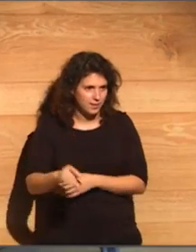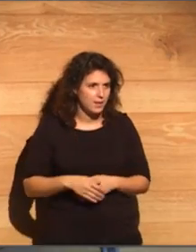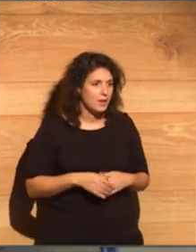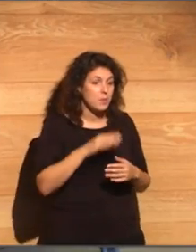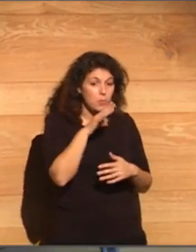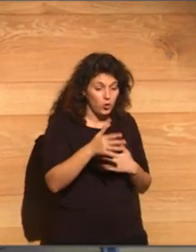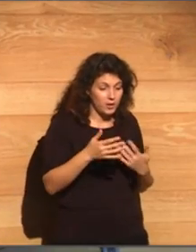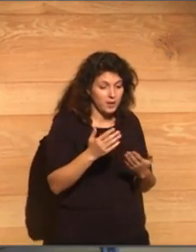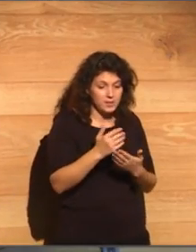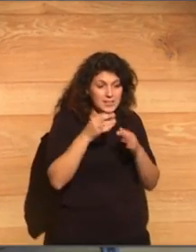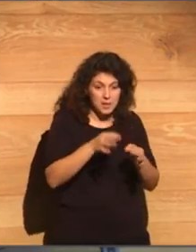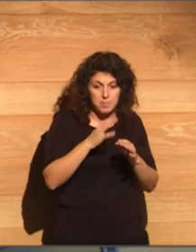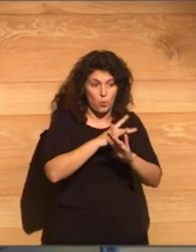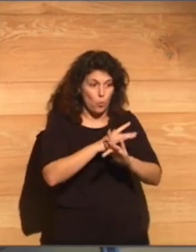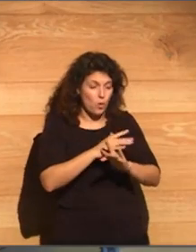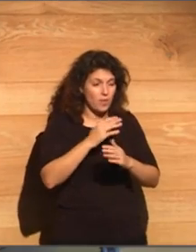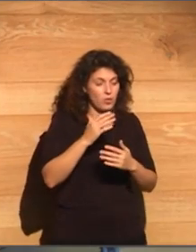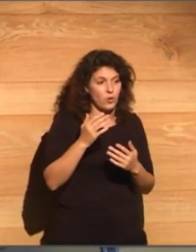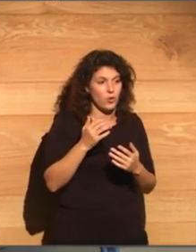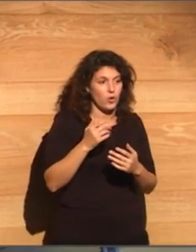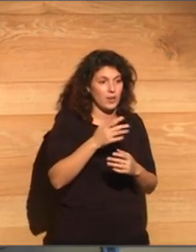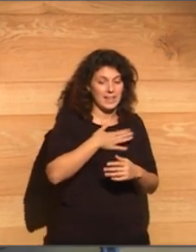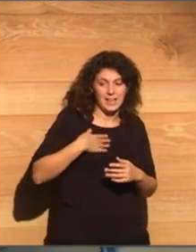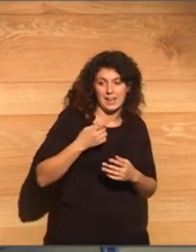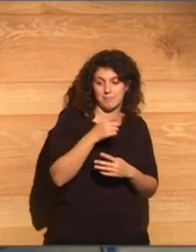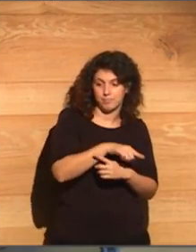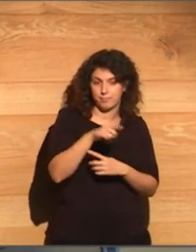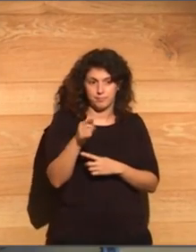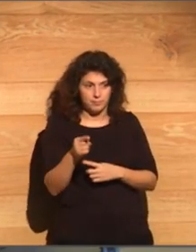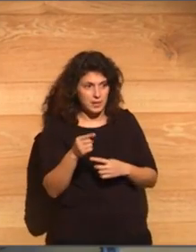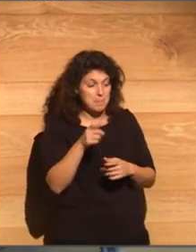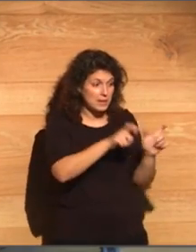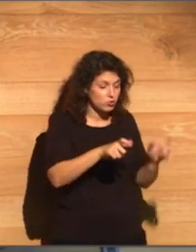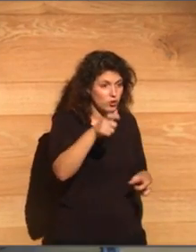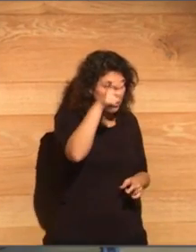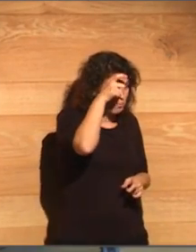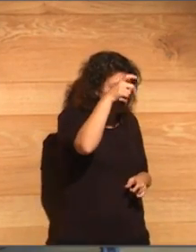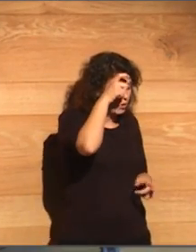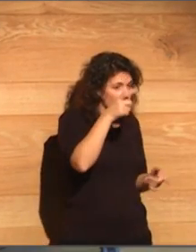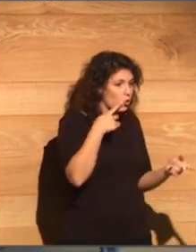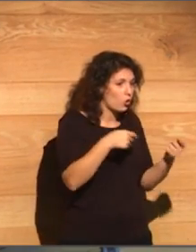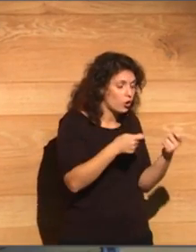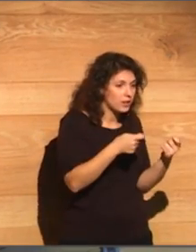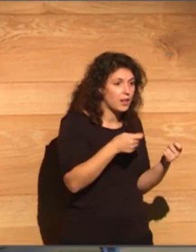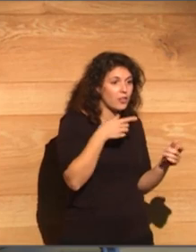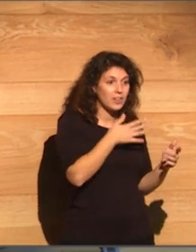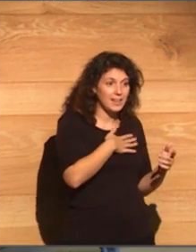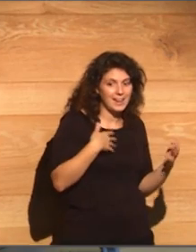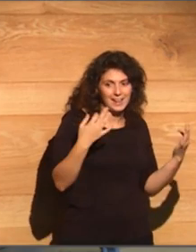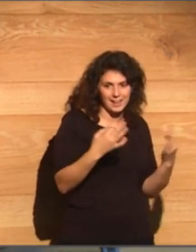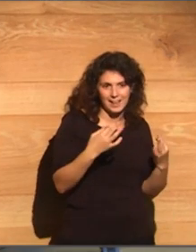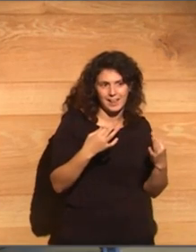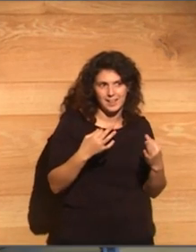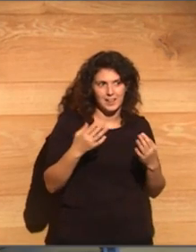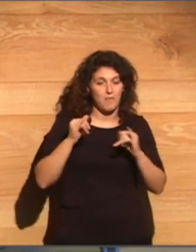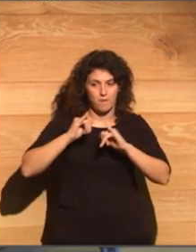Porque está jugando todo el rato en esos grises, todo el rato. Y los que están en el pueblo ordenado, lo que quieren es el jaleíto que tiene esta